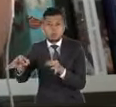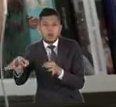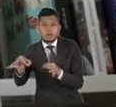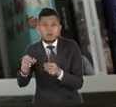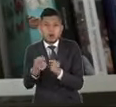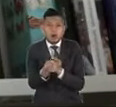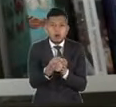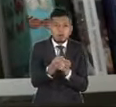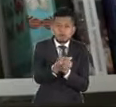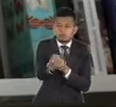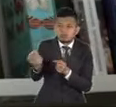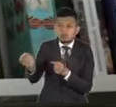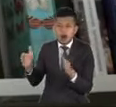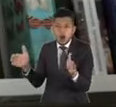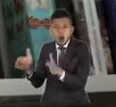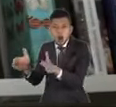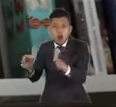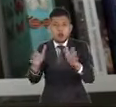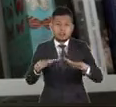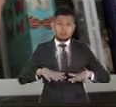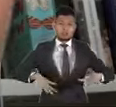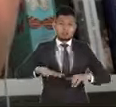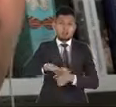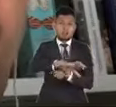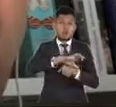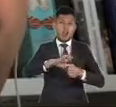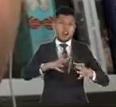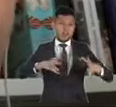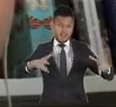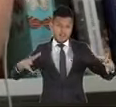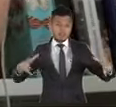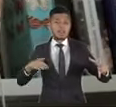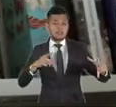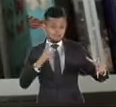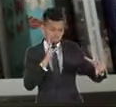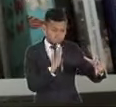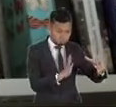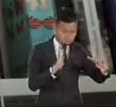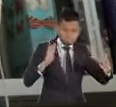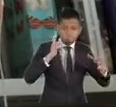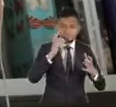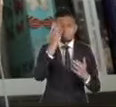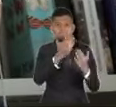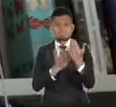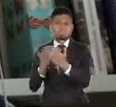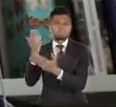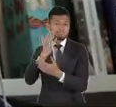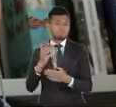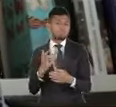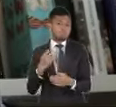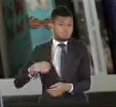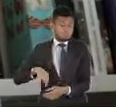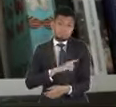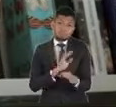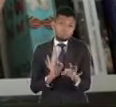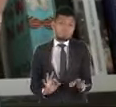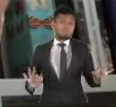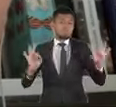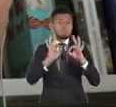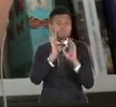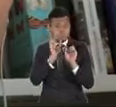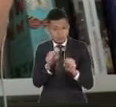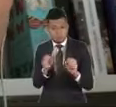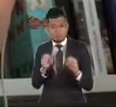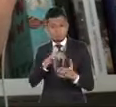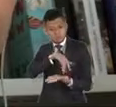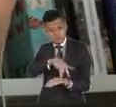ciudades en Colombia. Y en esta medida, pues para nosotros es muy importante también tener, digamos, la posibilidad de